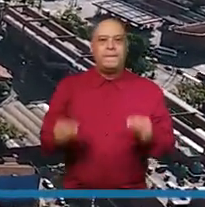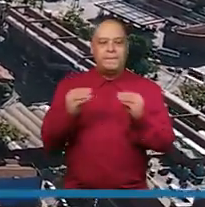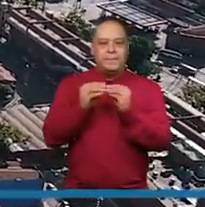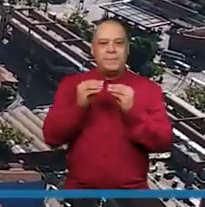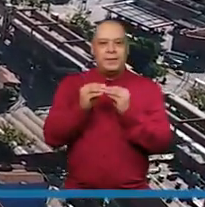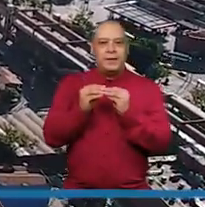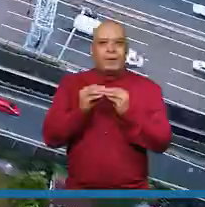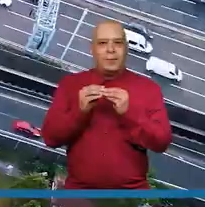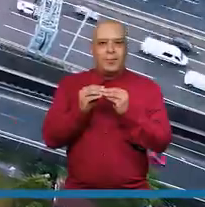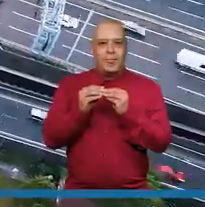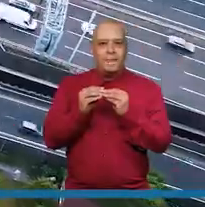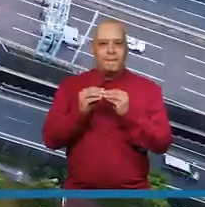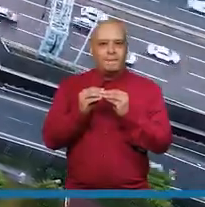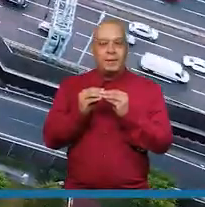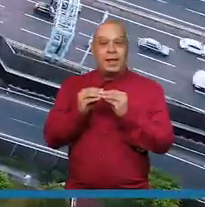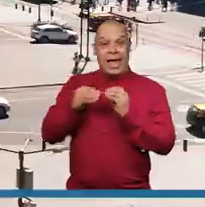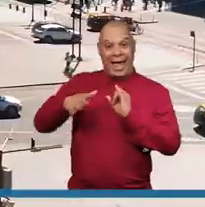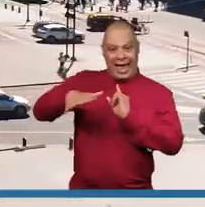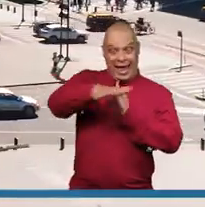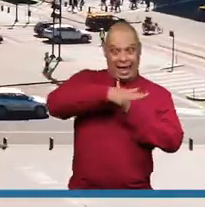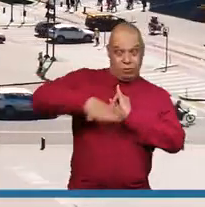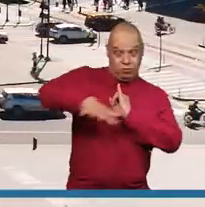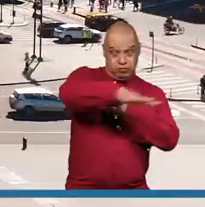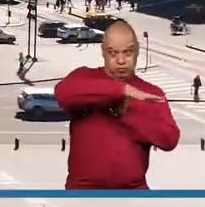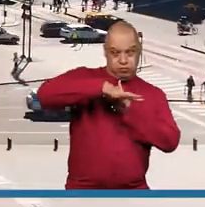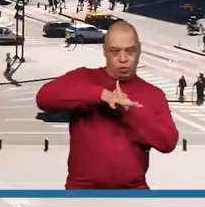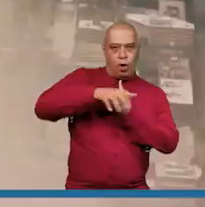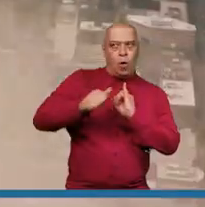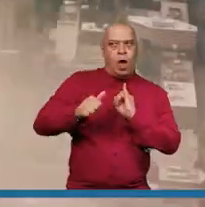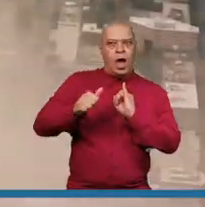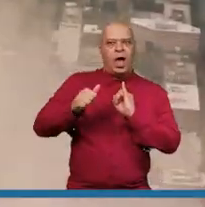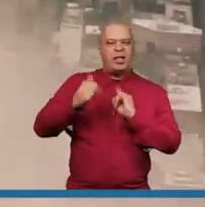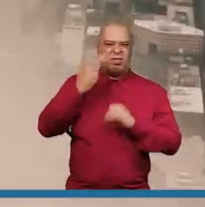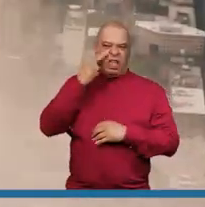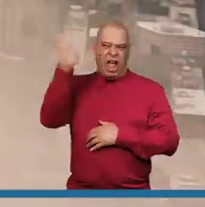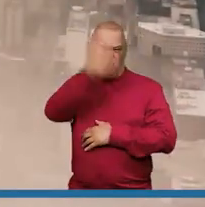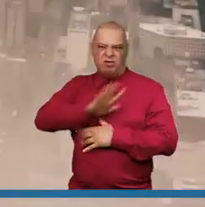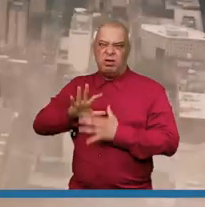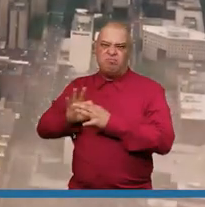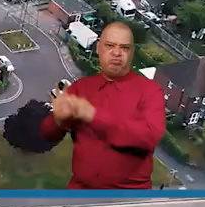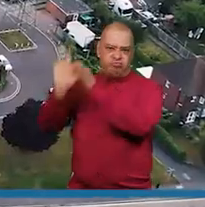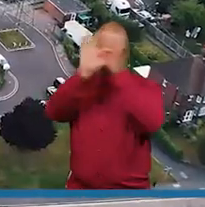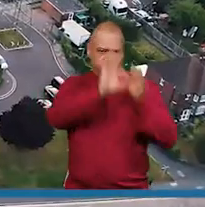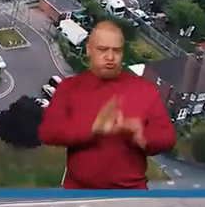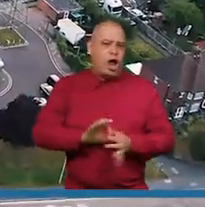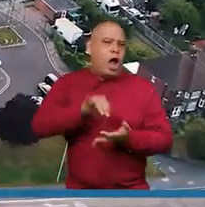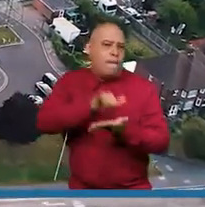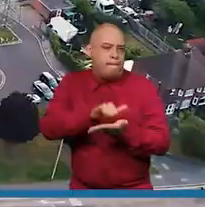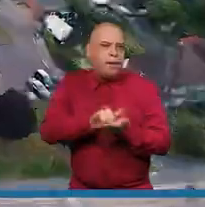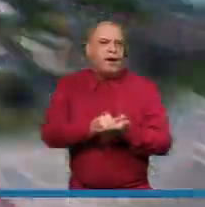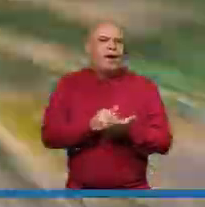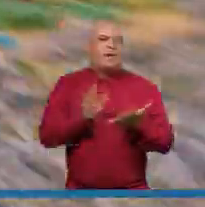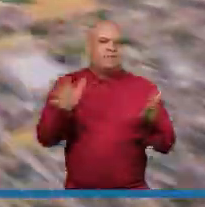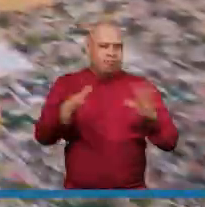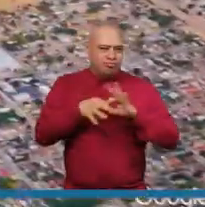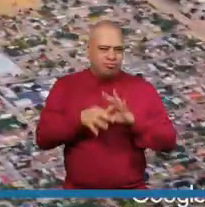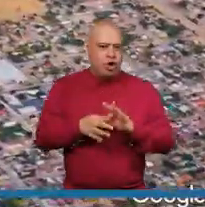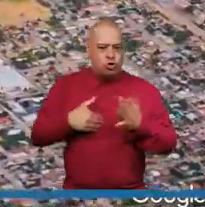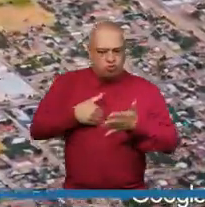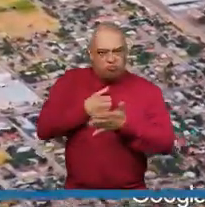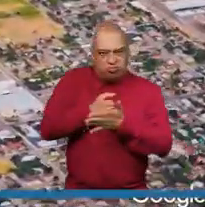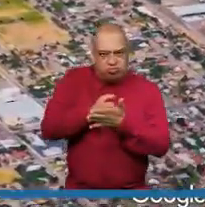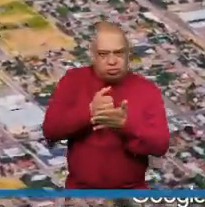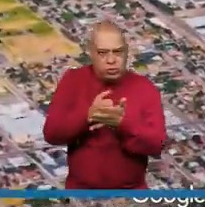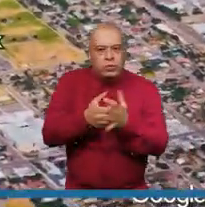Me enteré que estaban buscando un área metropolitana binacional. Esta es una nueva modalidad que es la binacional.